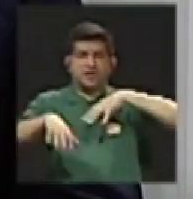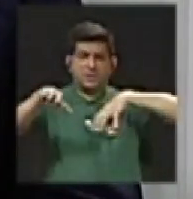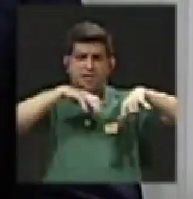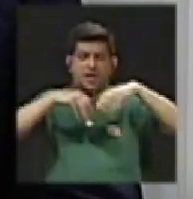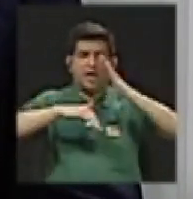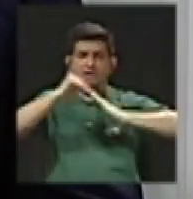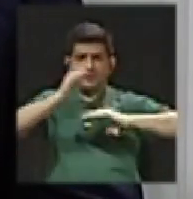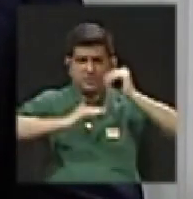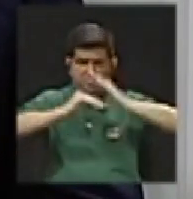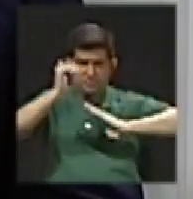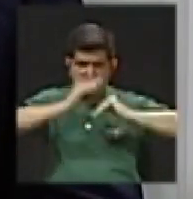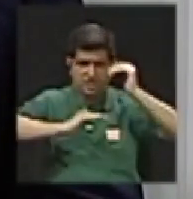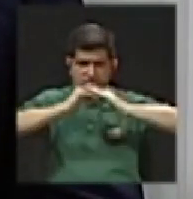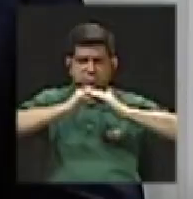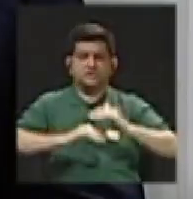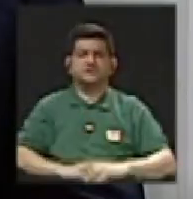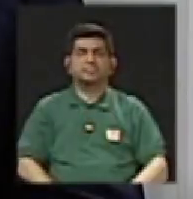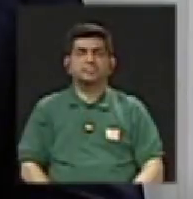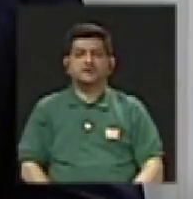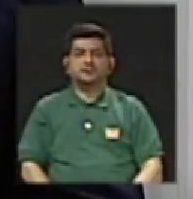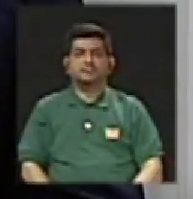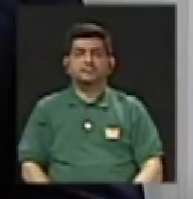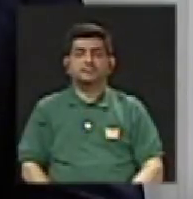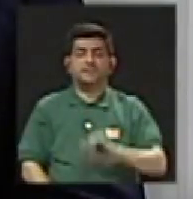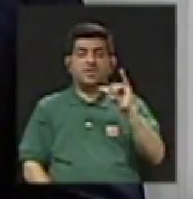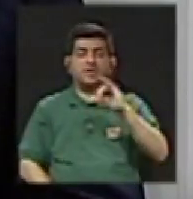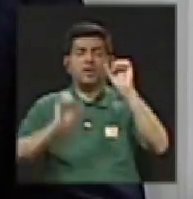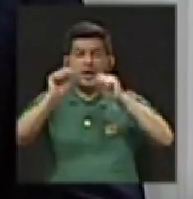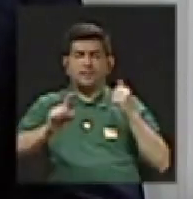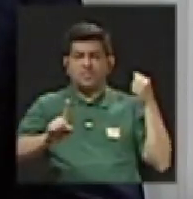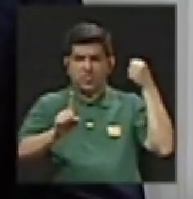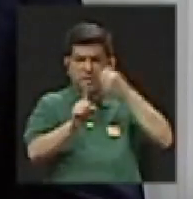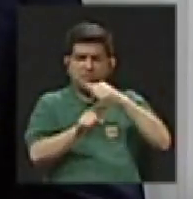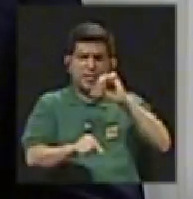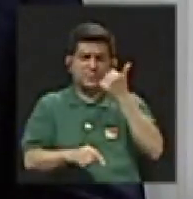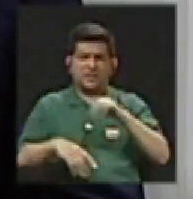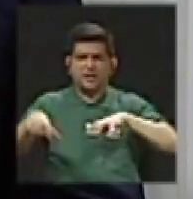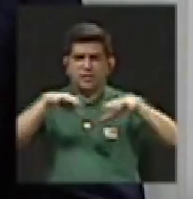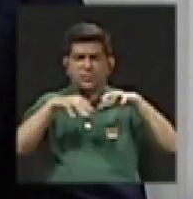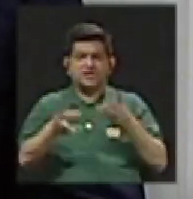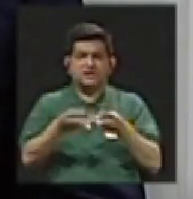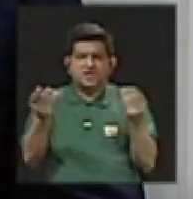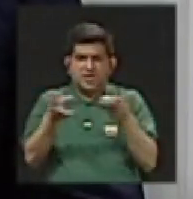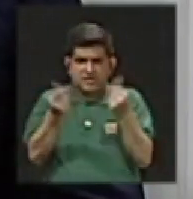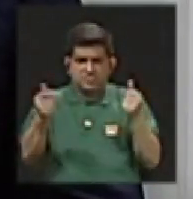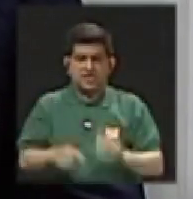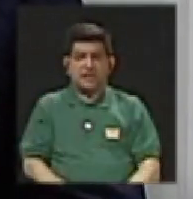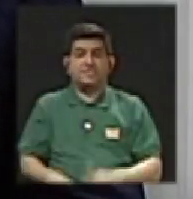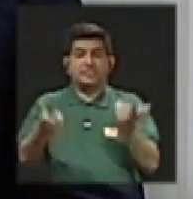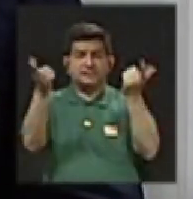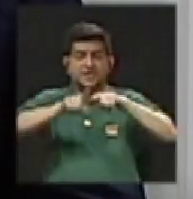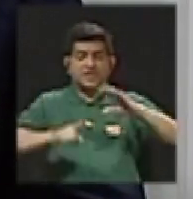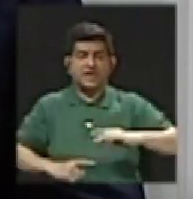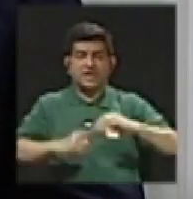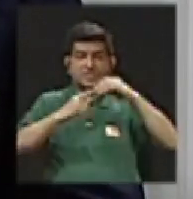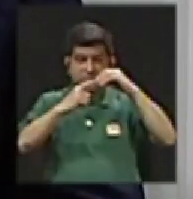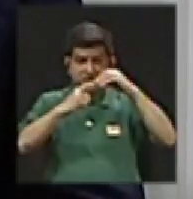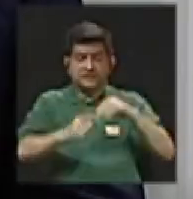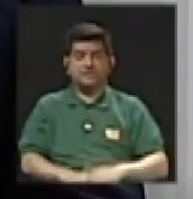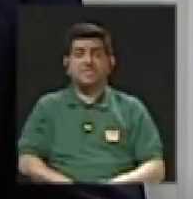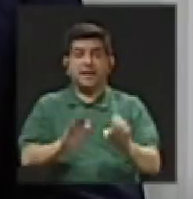de la construcción, cómo pueden impactar otras actividades productivas. En este caso en particular del